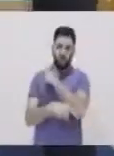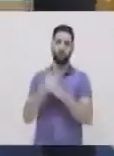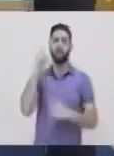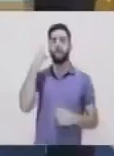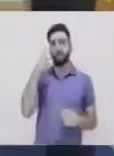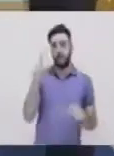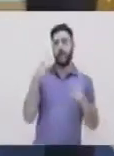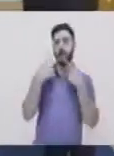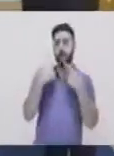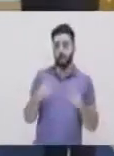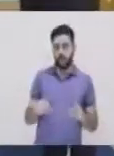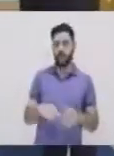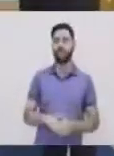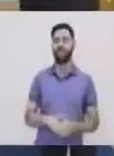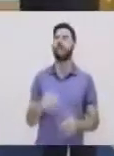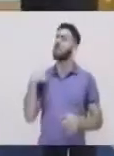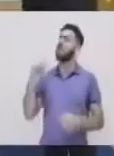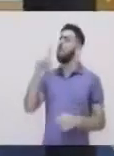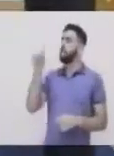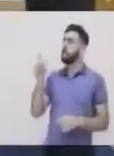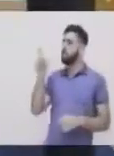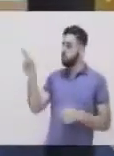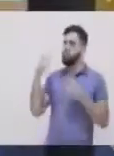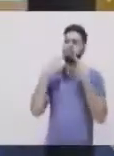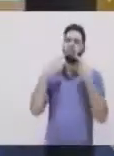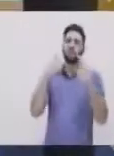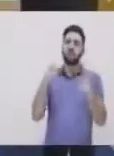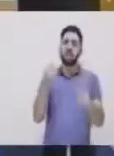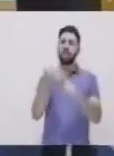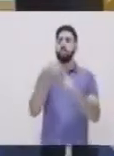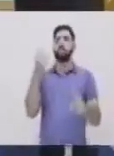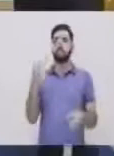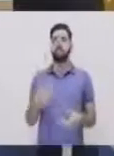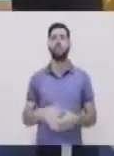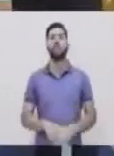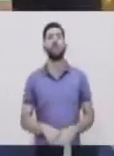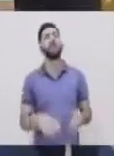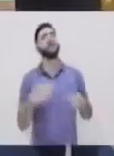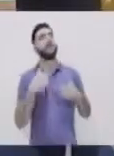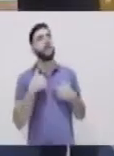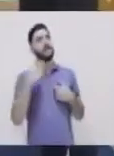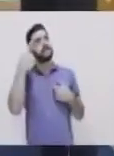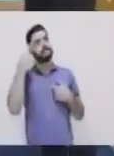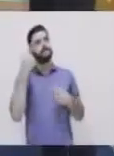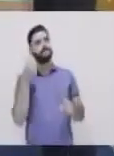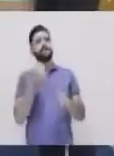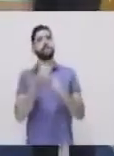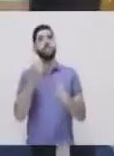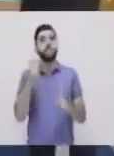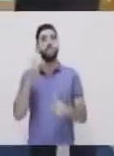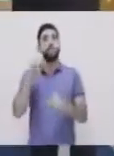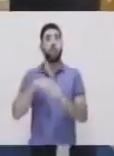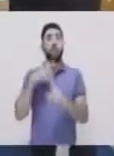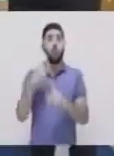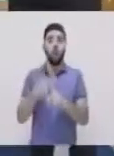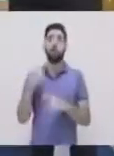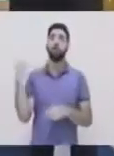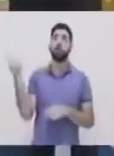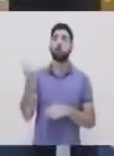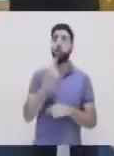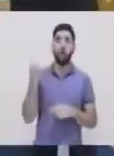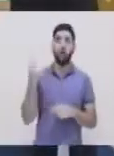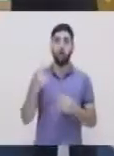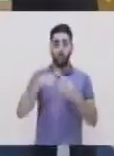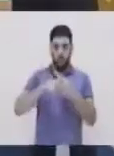Dime alguna noticia que te haya impactado durante esta semana o que recuerdes. Pues me impactó la noticia, tal vez cuando empezó todo lo